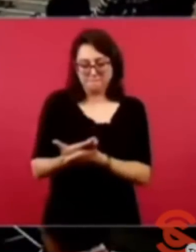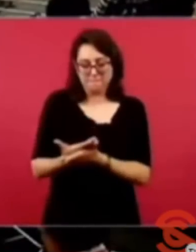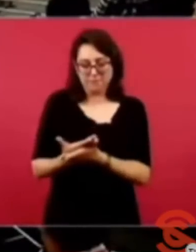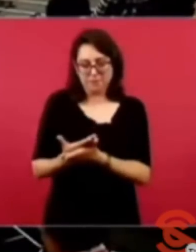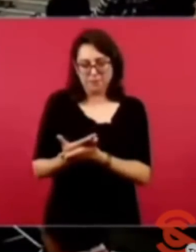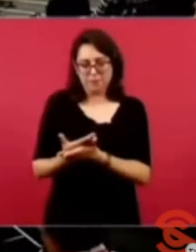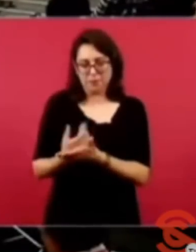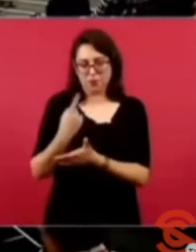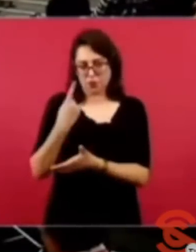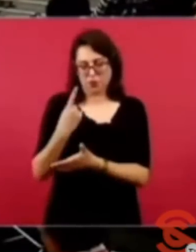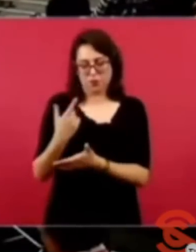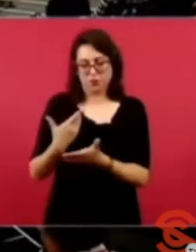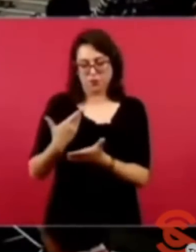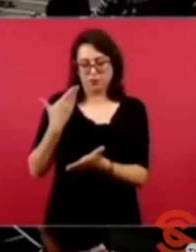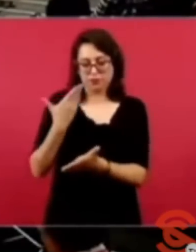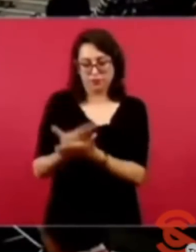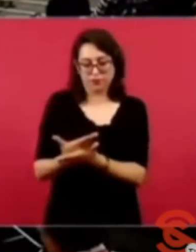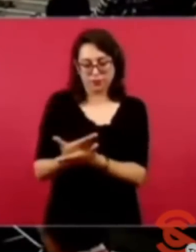tres proyectos,